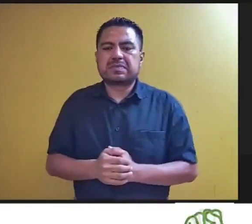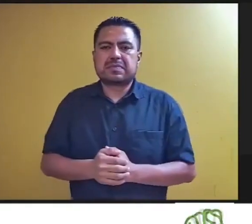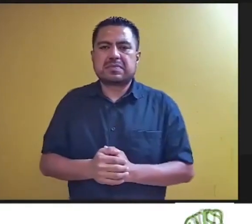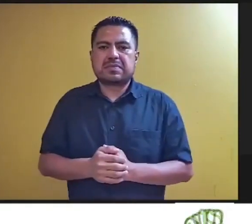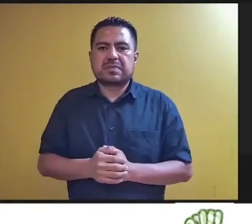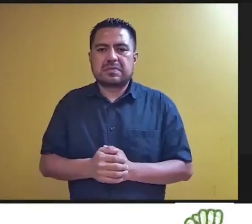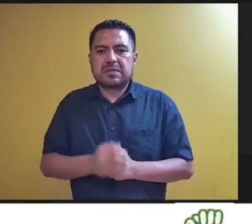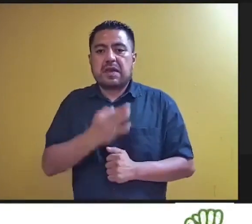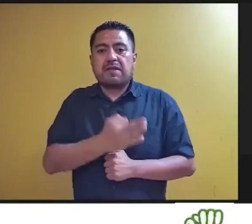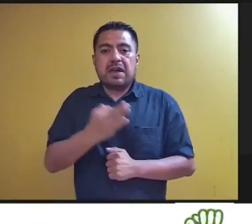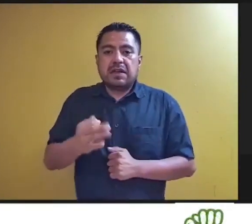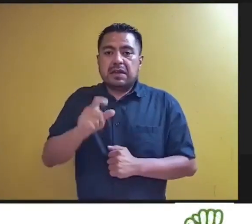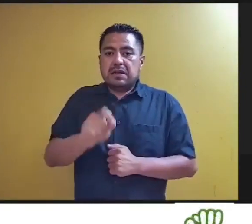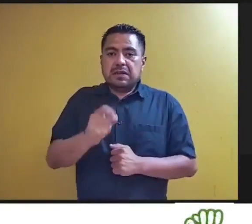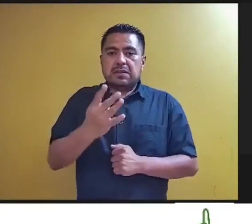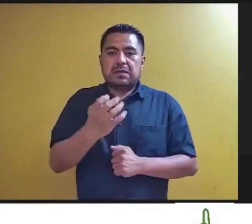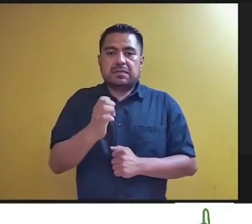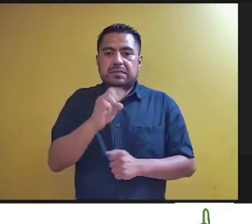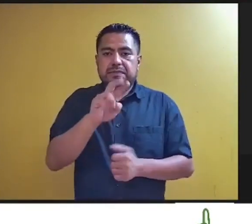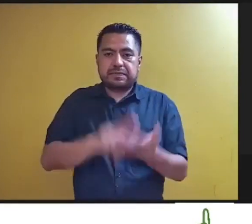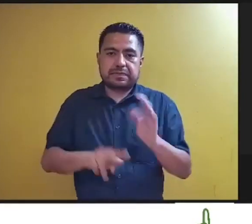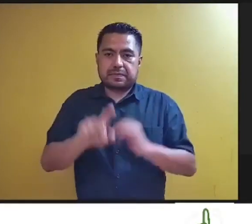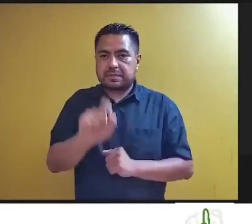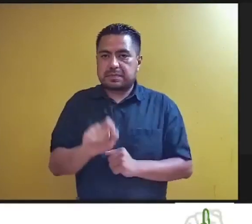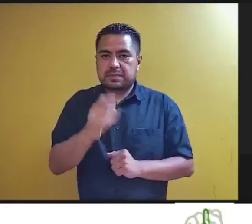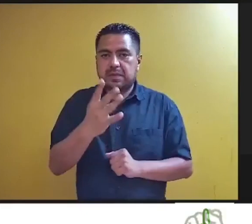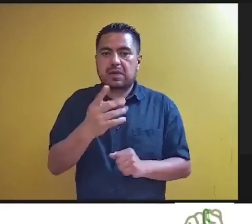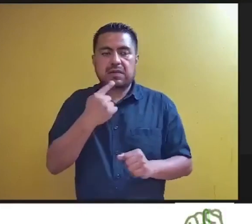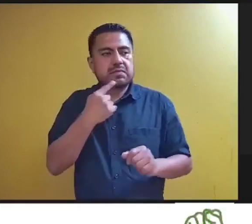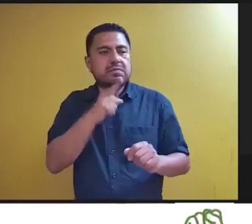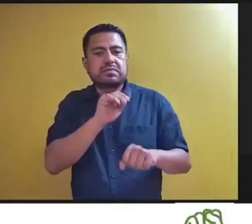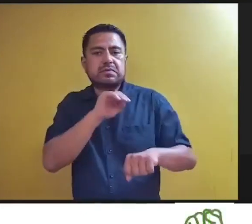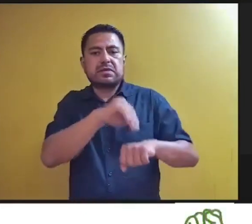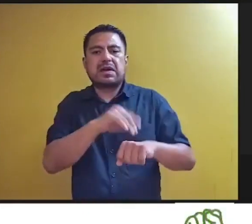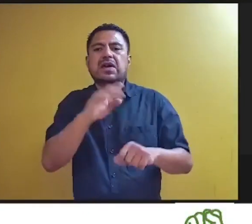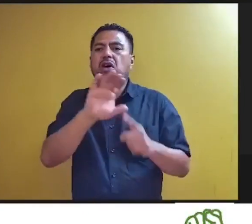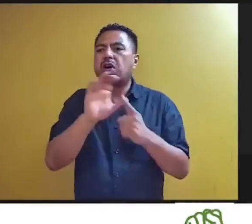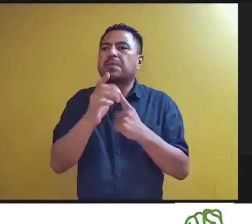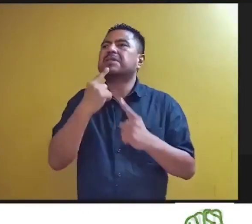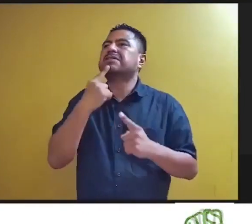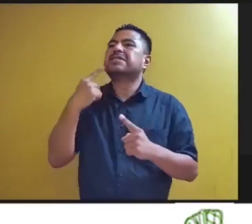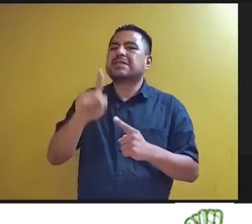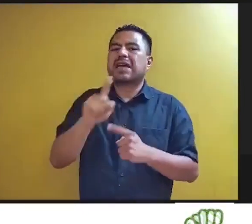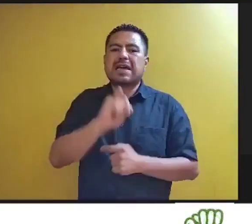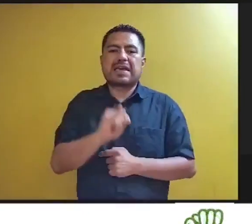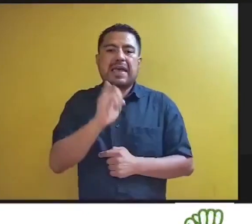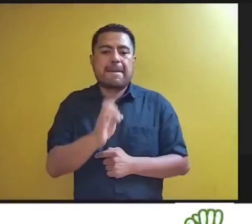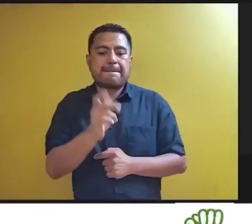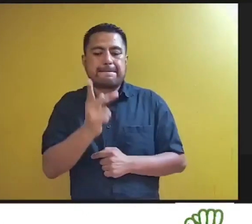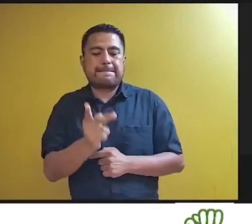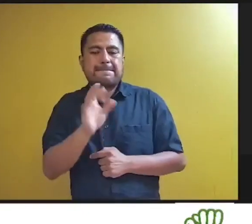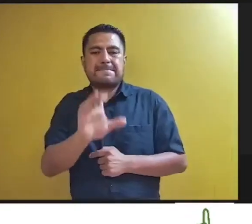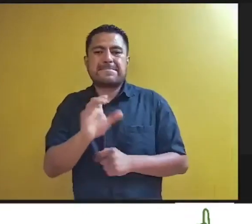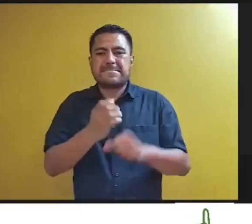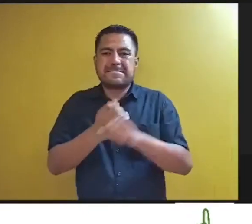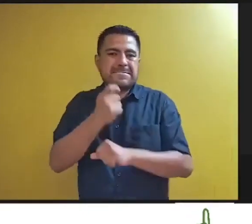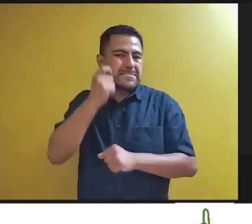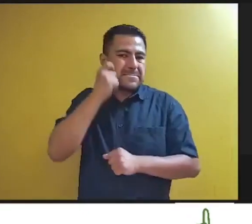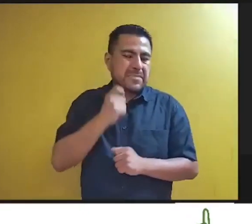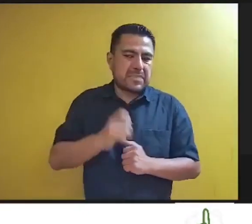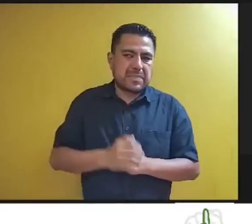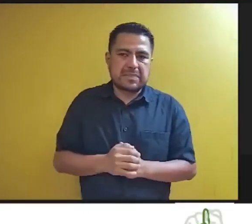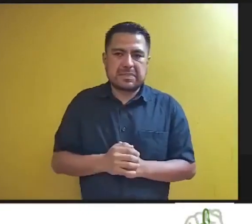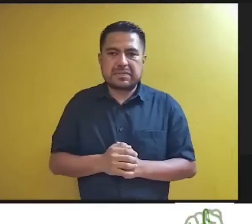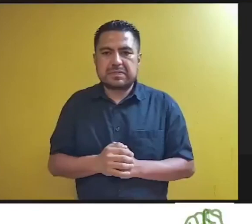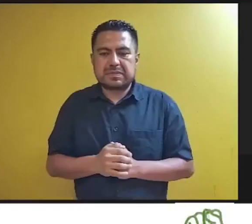24-01-2024, de fecha 24 de enero del 2024, emitido por la Comisión de Quejas y Denuncias del Instituto Electoral y de Participación Ciudadana del